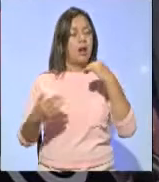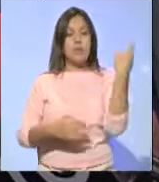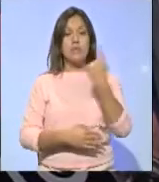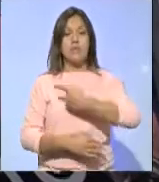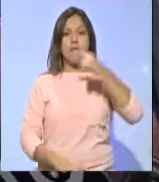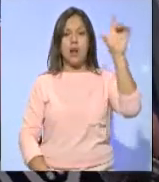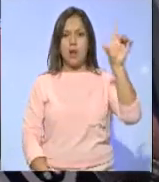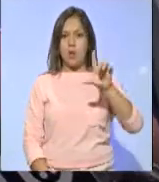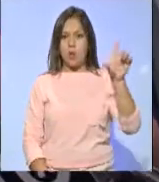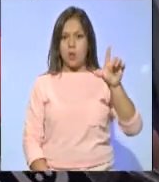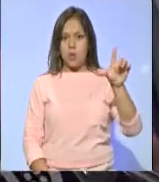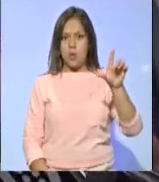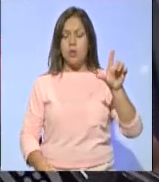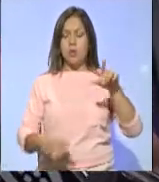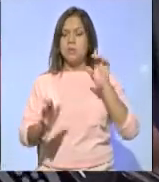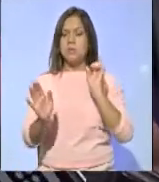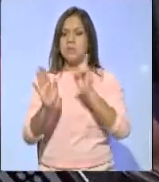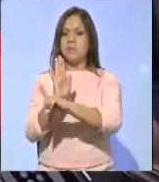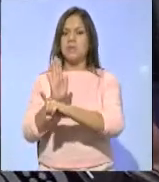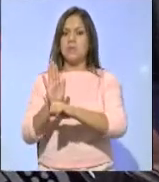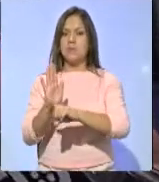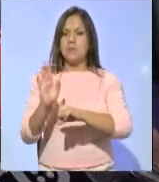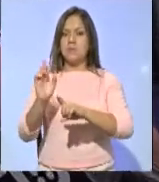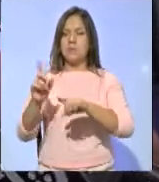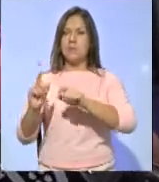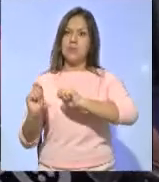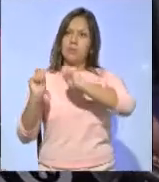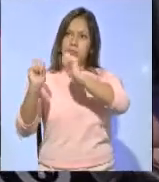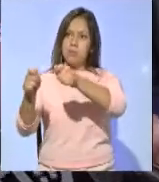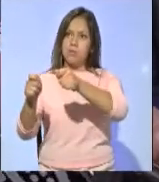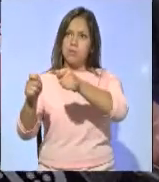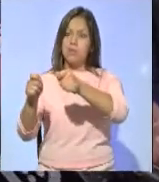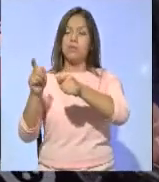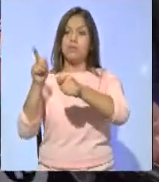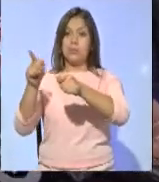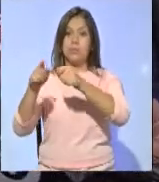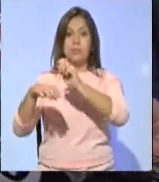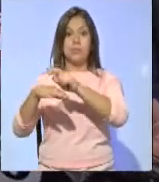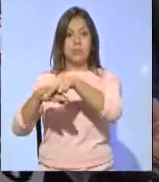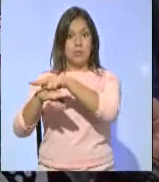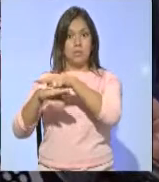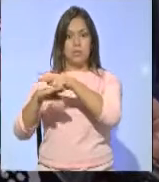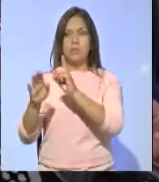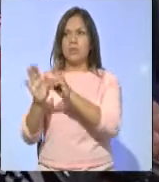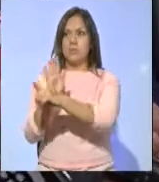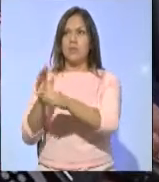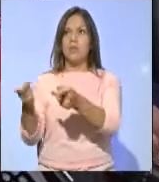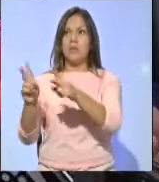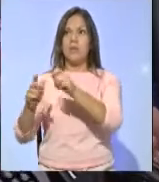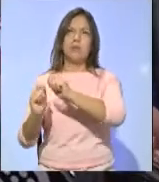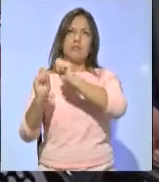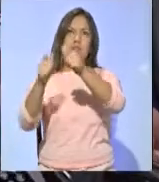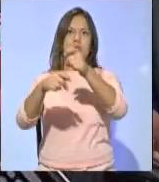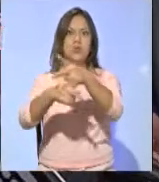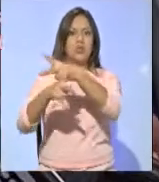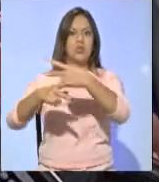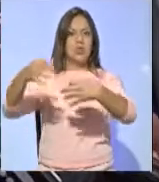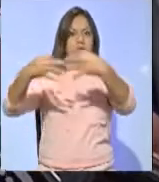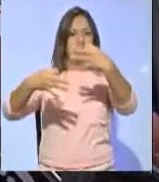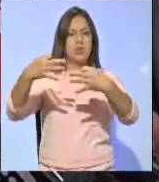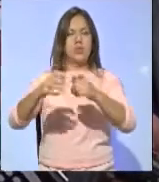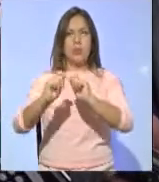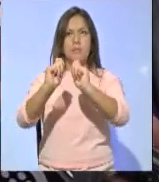remitiendo esta misma denuncia que hemos remitido a la Fiscalía, vamos a remitir en cambio al Consejo de la Judicatura para que el Consejo de la